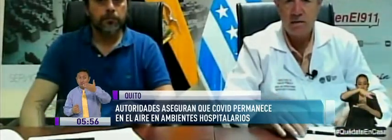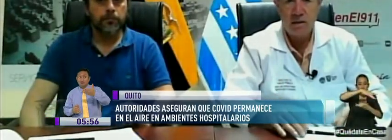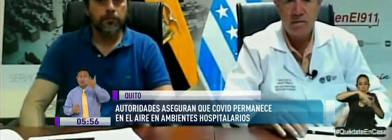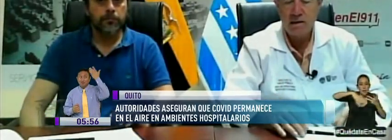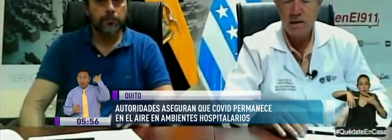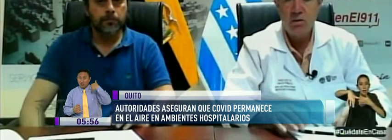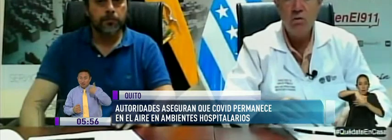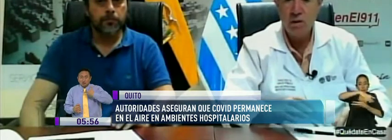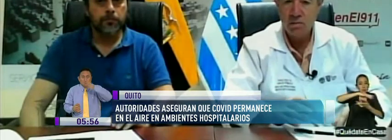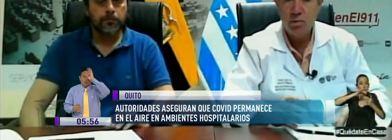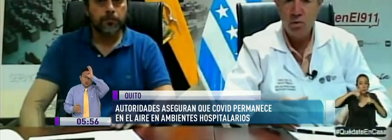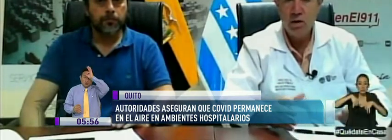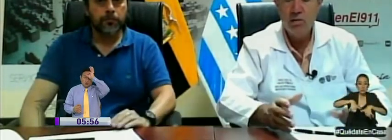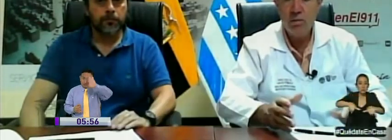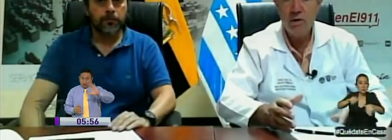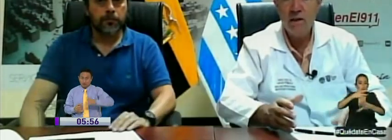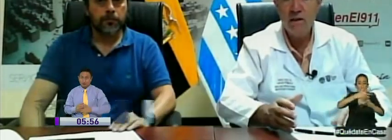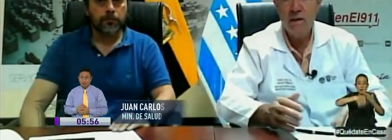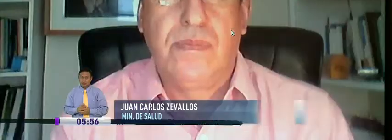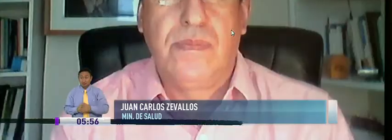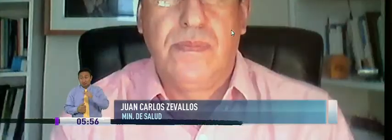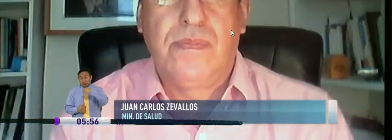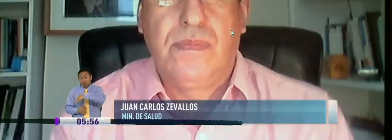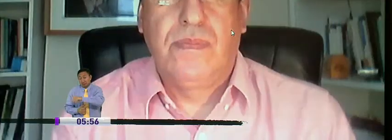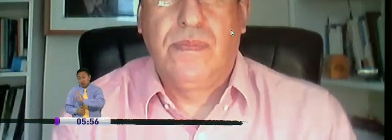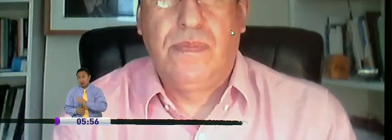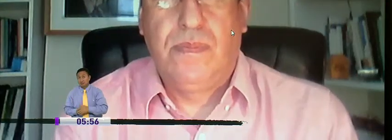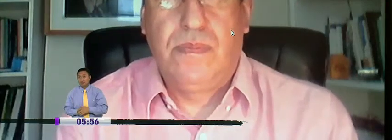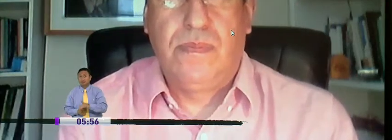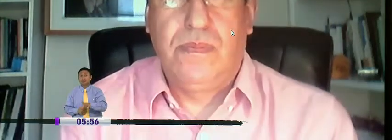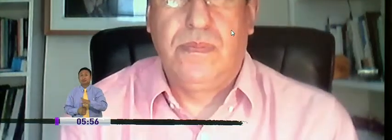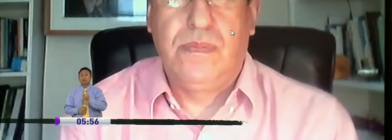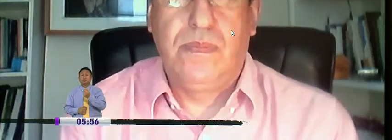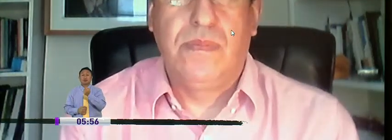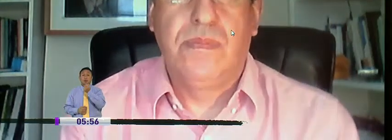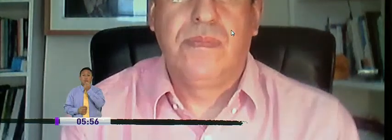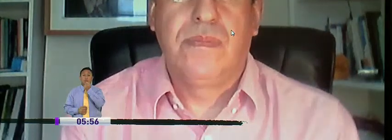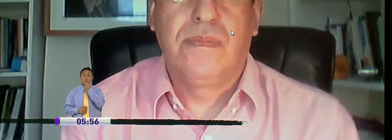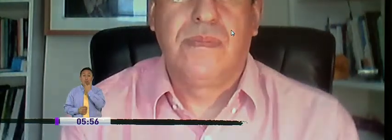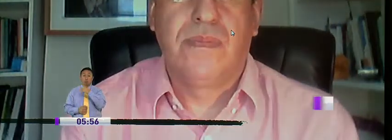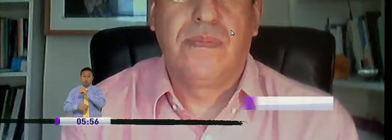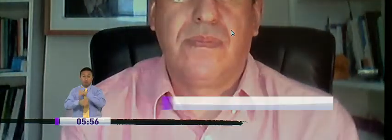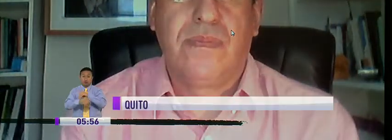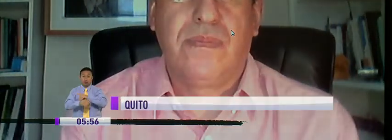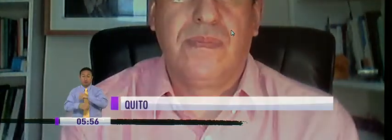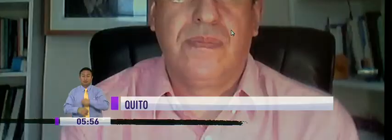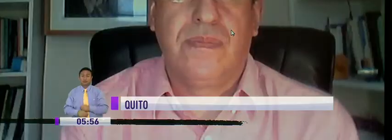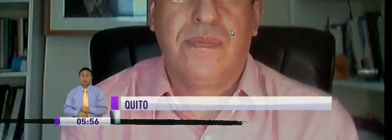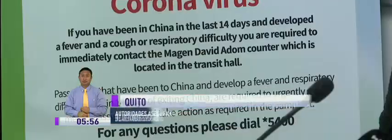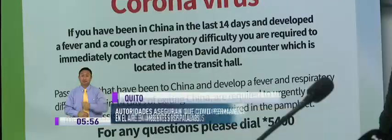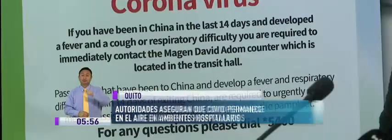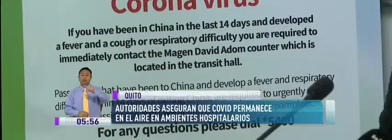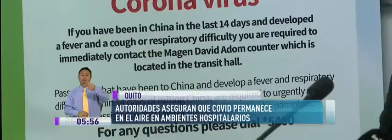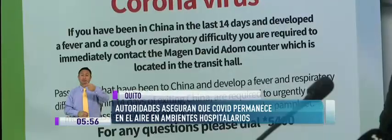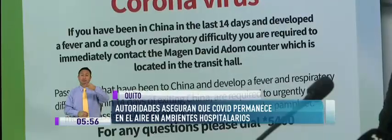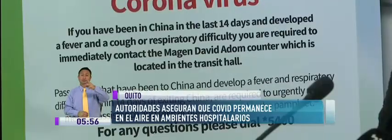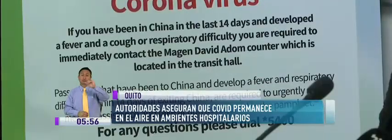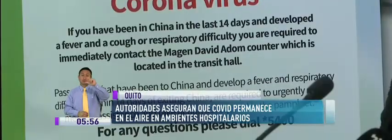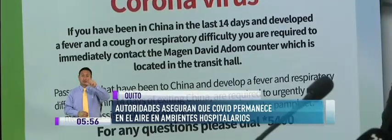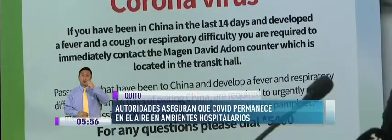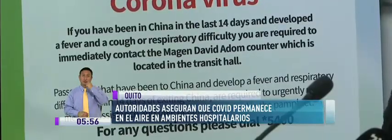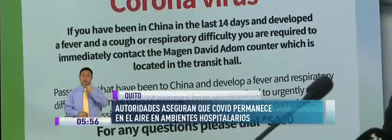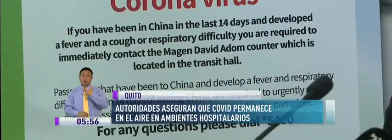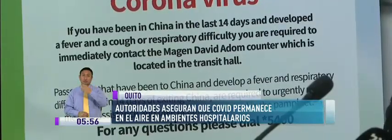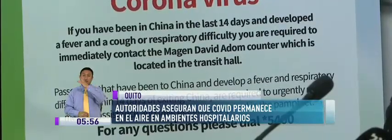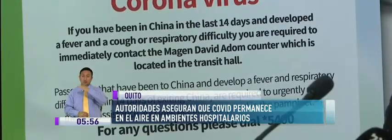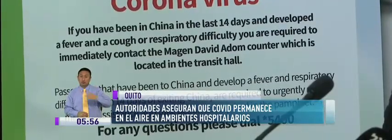la semana pasada, un tiempo importante. El médico tropicalista epidemiólogo Marcelo Aguilar indicó que el aire